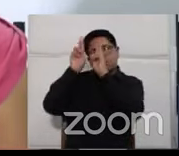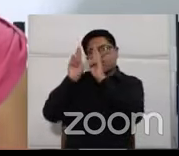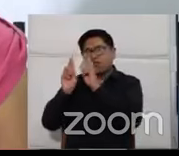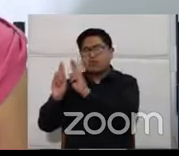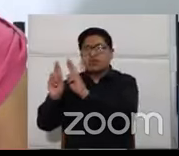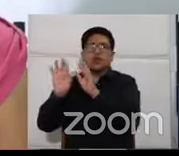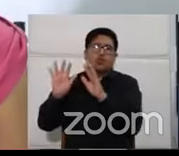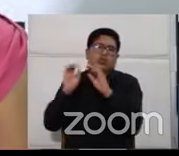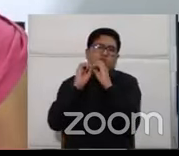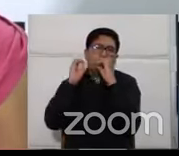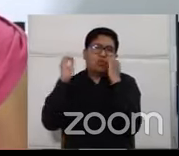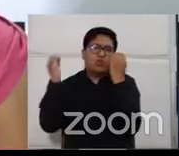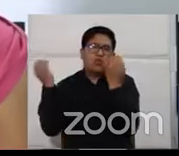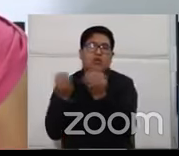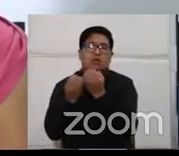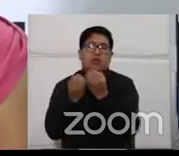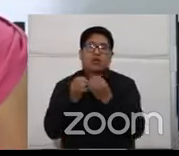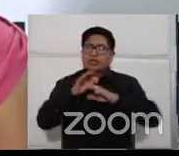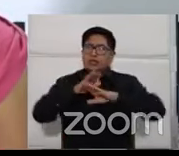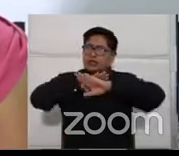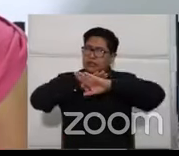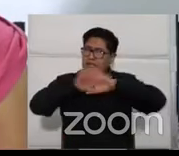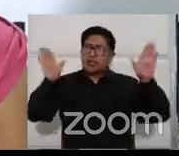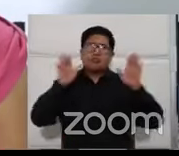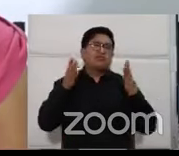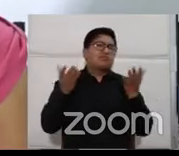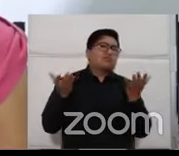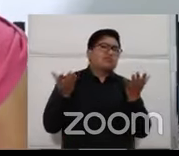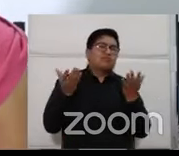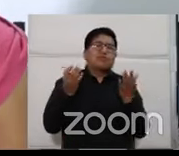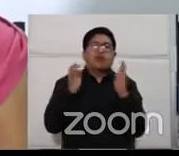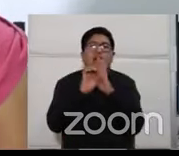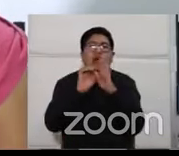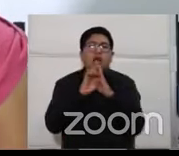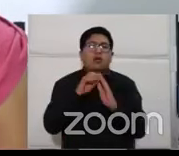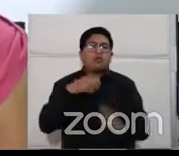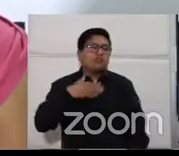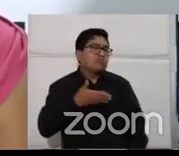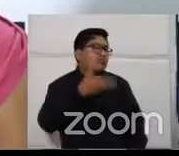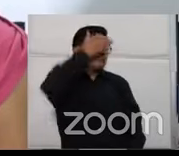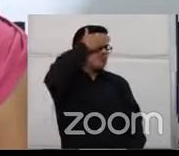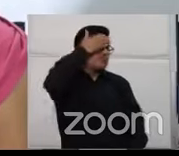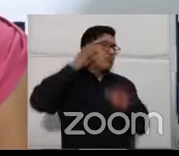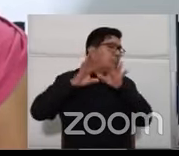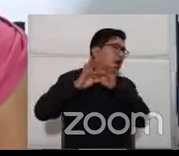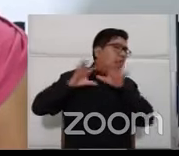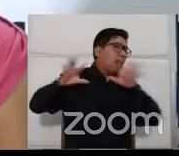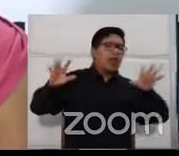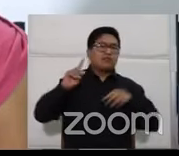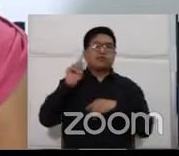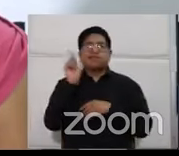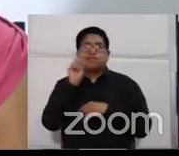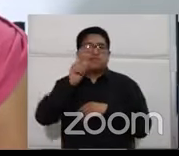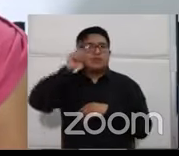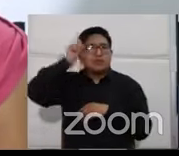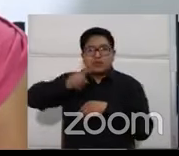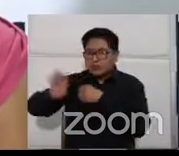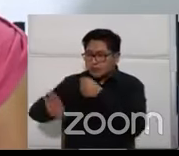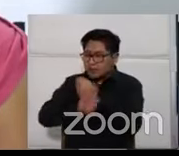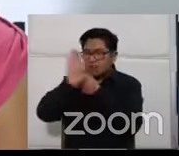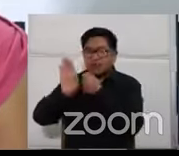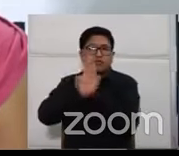interna libre de posicionamientos alejados de la realidad y la necesidad de protección de esta